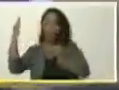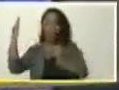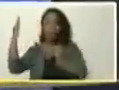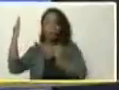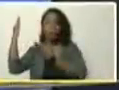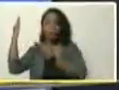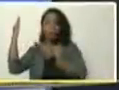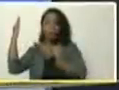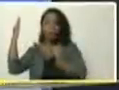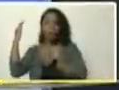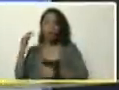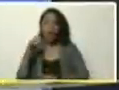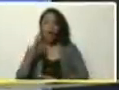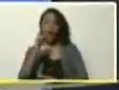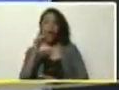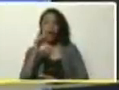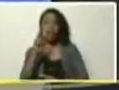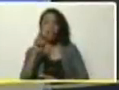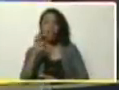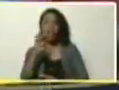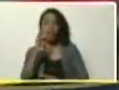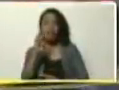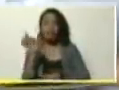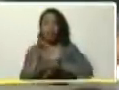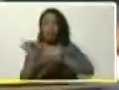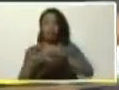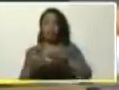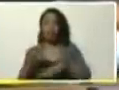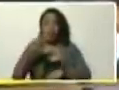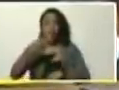a Elber Vivas del municipio Pedro Gual,